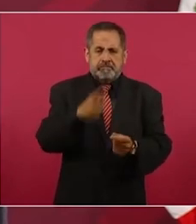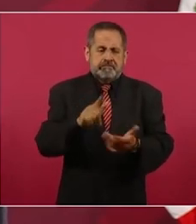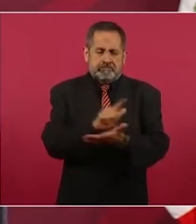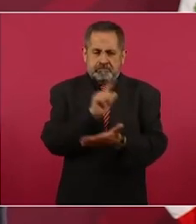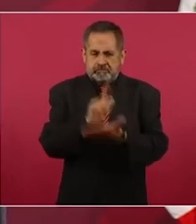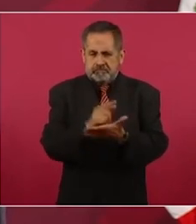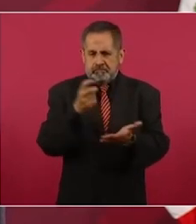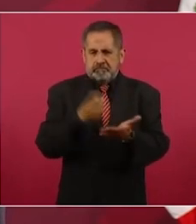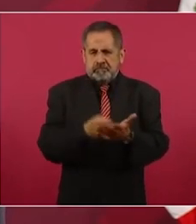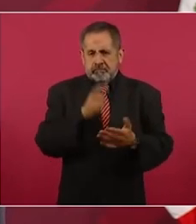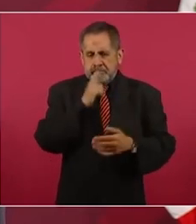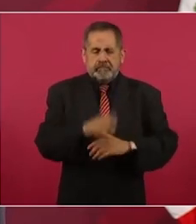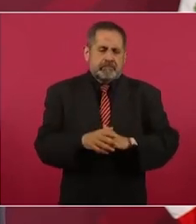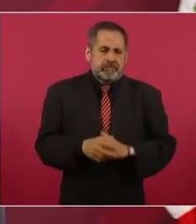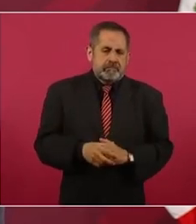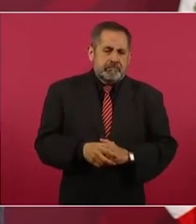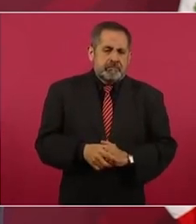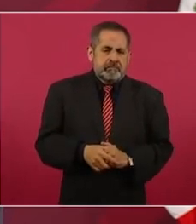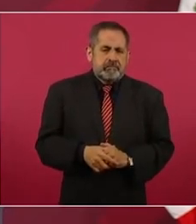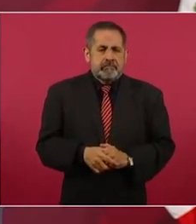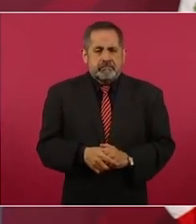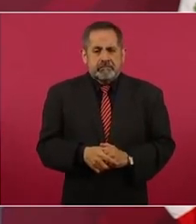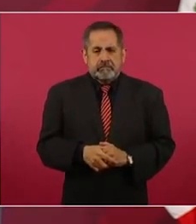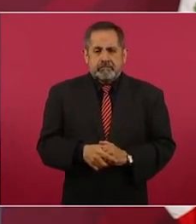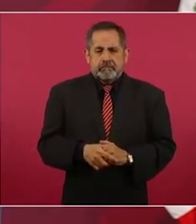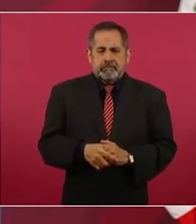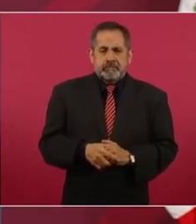secundarias, para que no sea